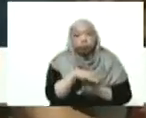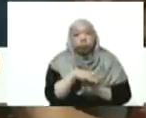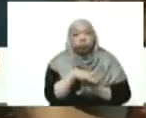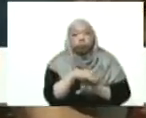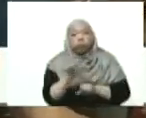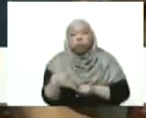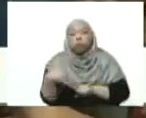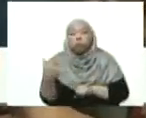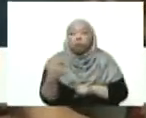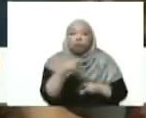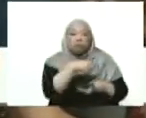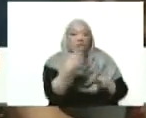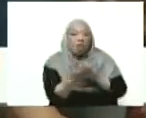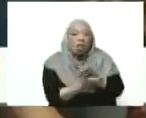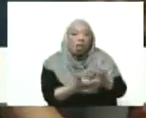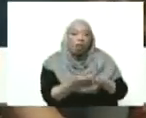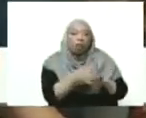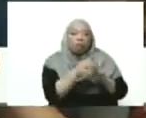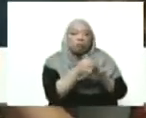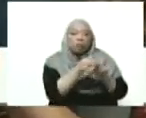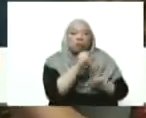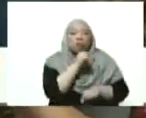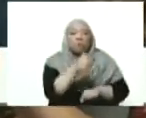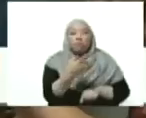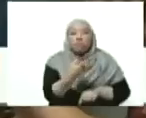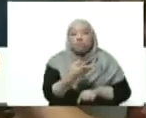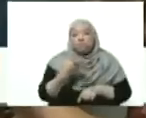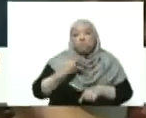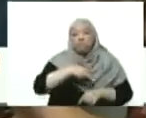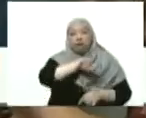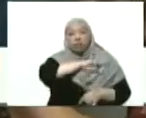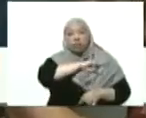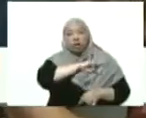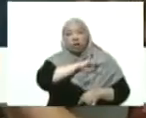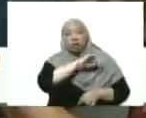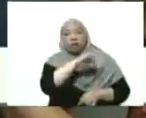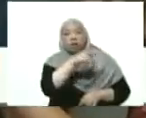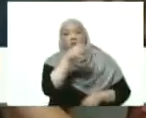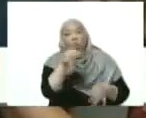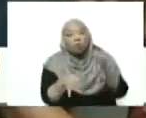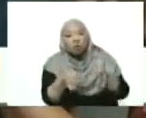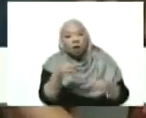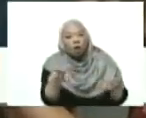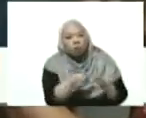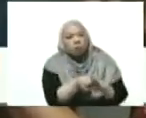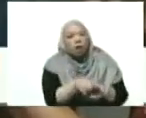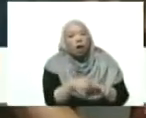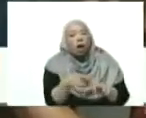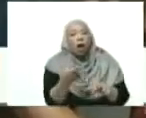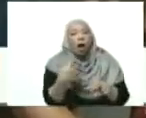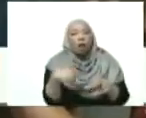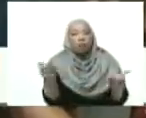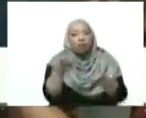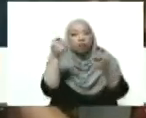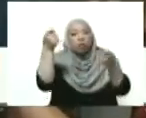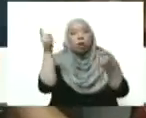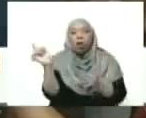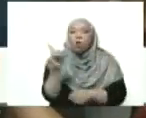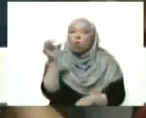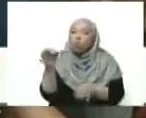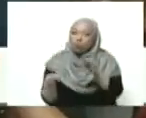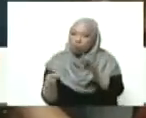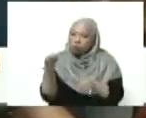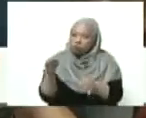luego sobre la base de lo que dicen los medios viene la judicialización, porque allí sí son expeditos los